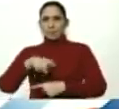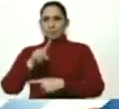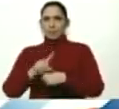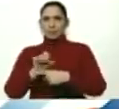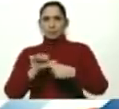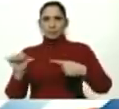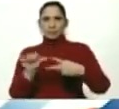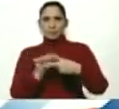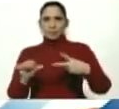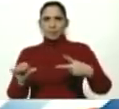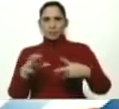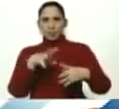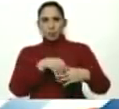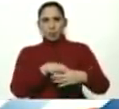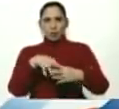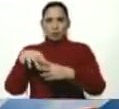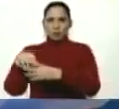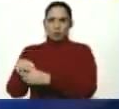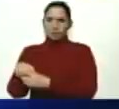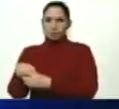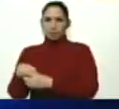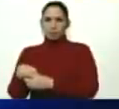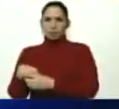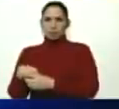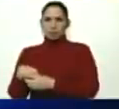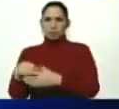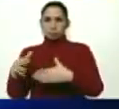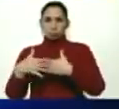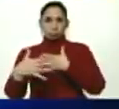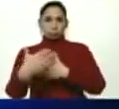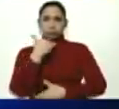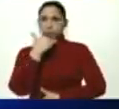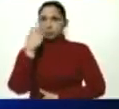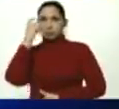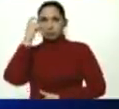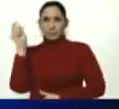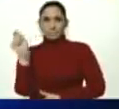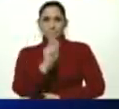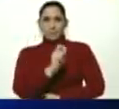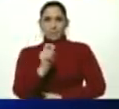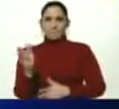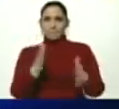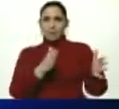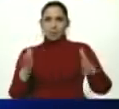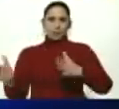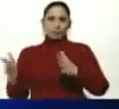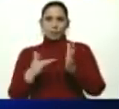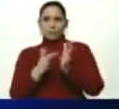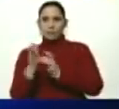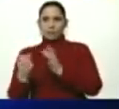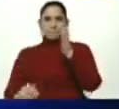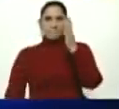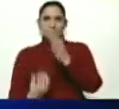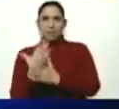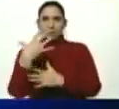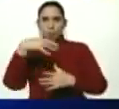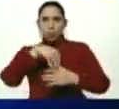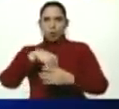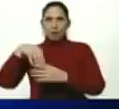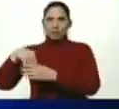de la cuarentena en estos días del mes de marzo, abril y mayo.